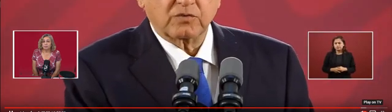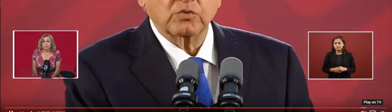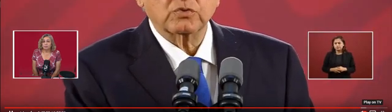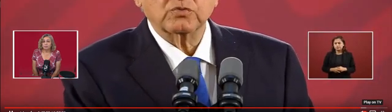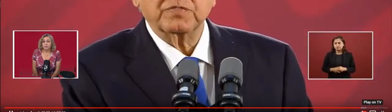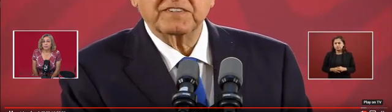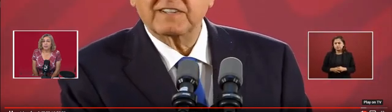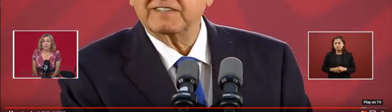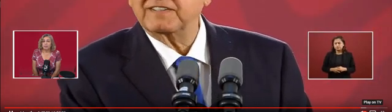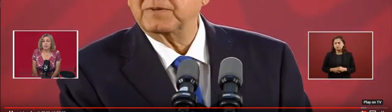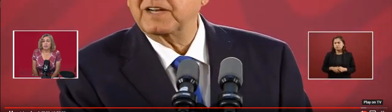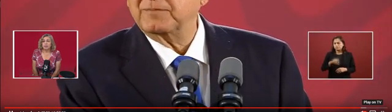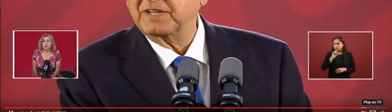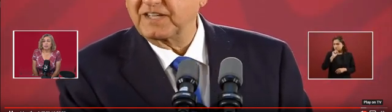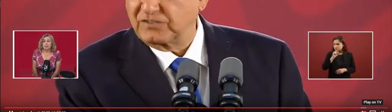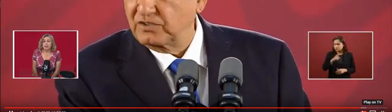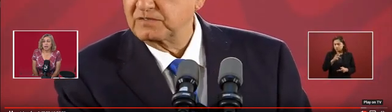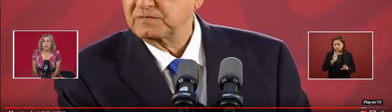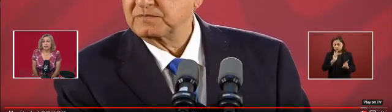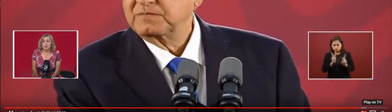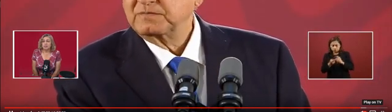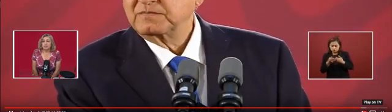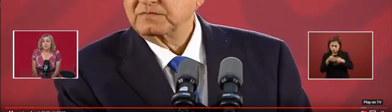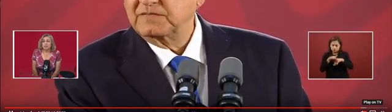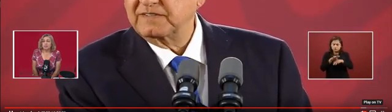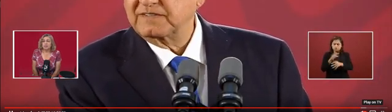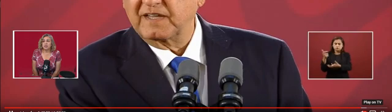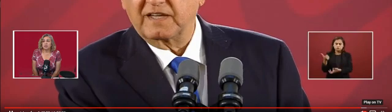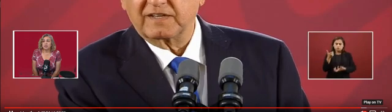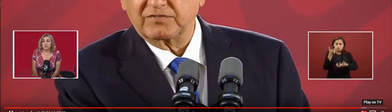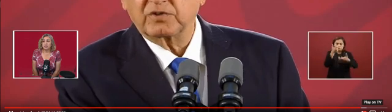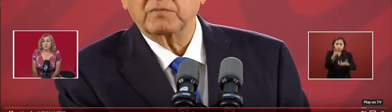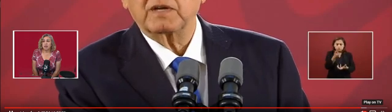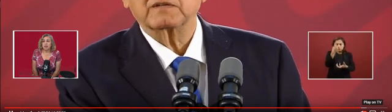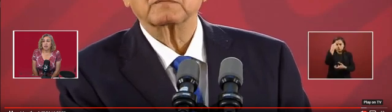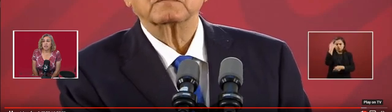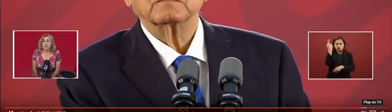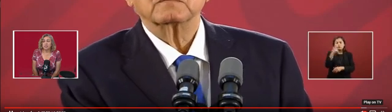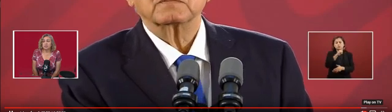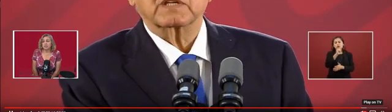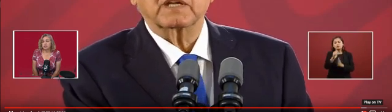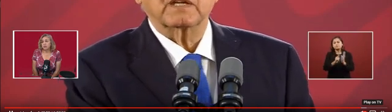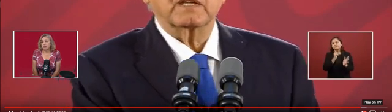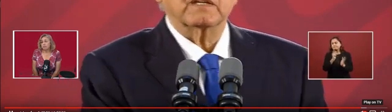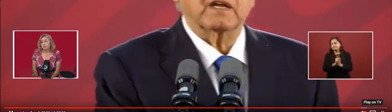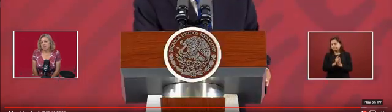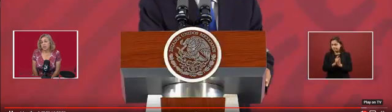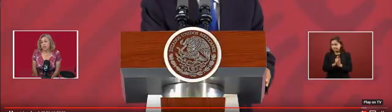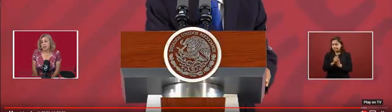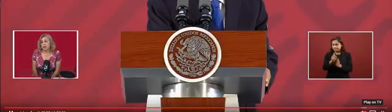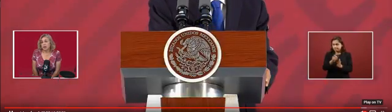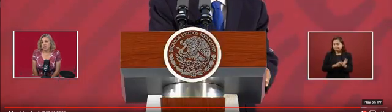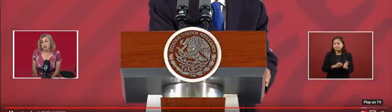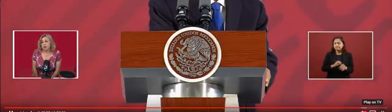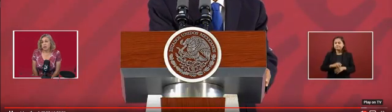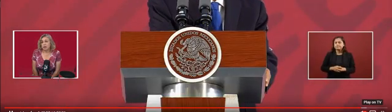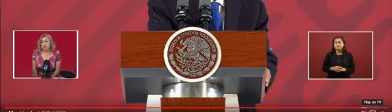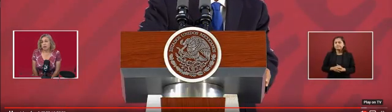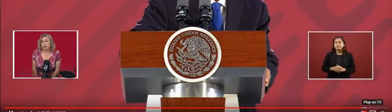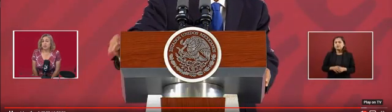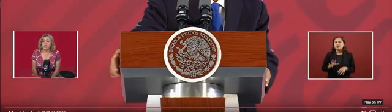basically. sí es Yes, la Secretaría de it Gobernación. is the secretary. Y otro punto que le quiero hacer, presidente. And another El día de point I ayer, want to el make. Wall Street